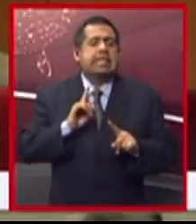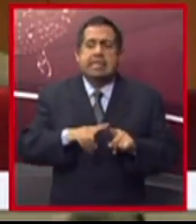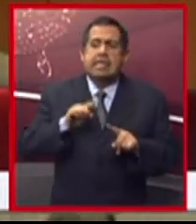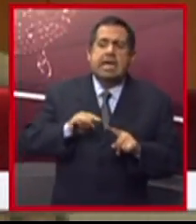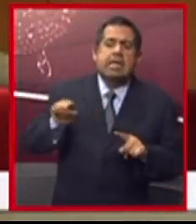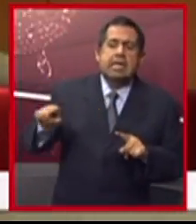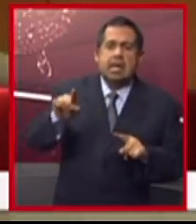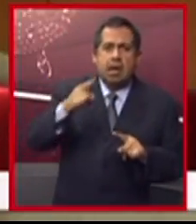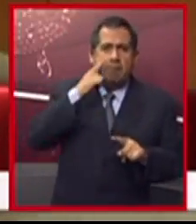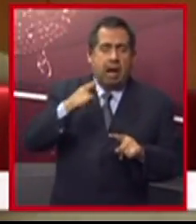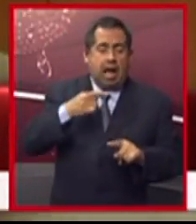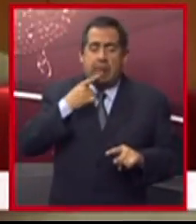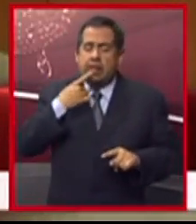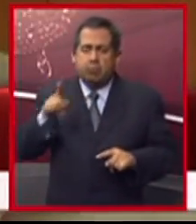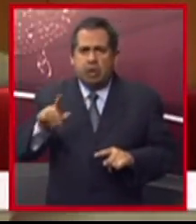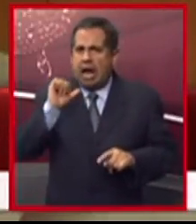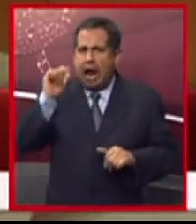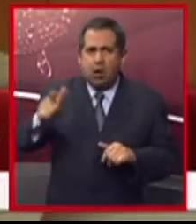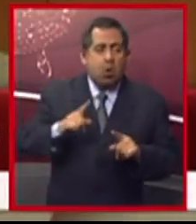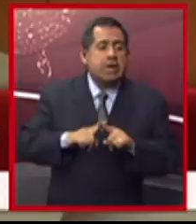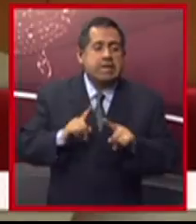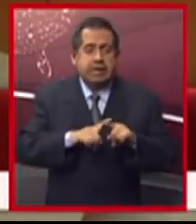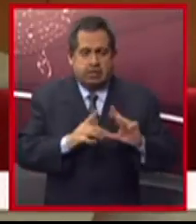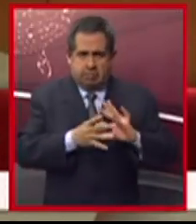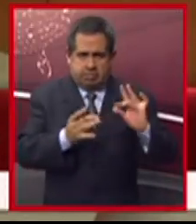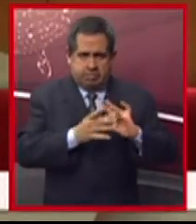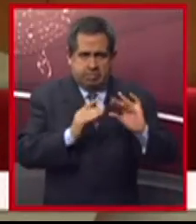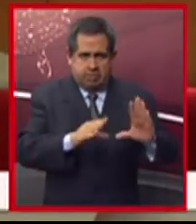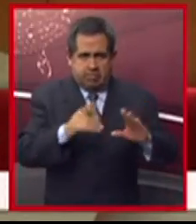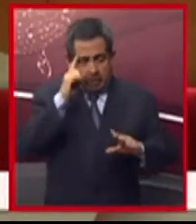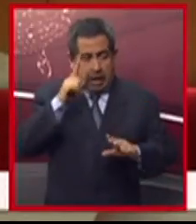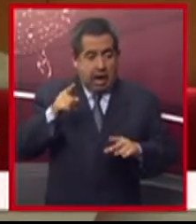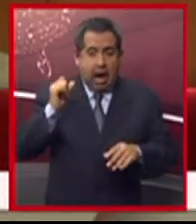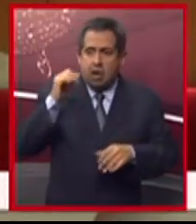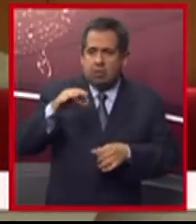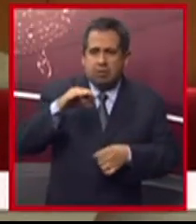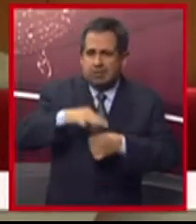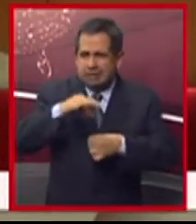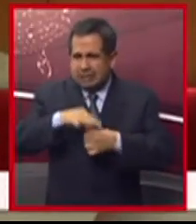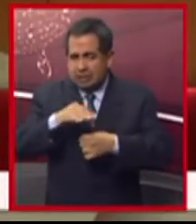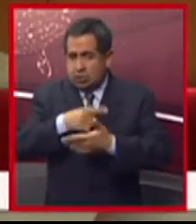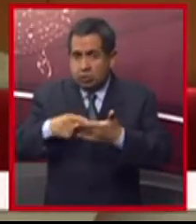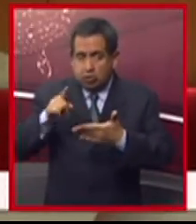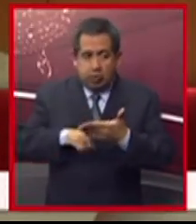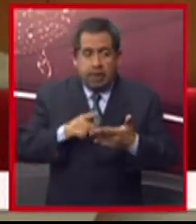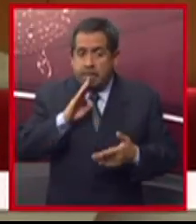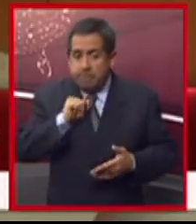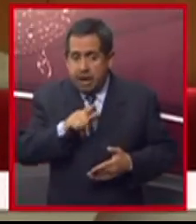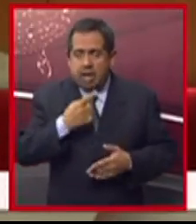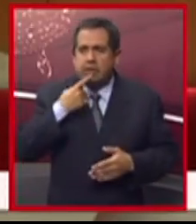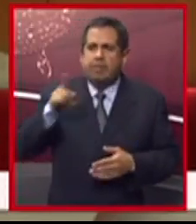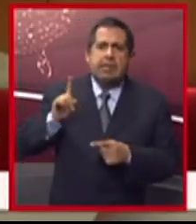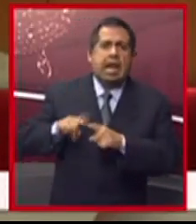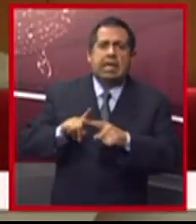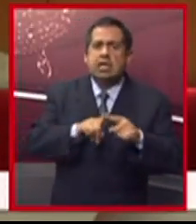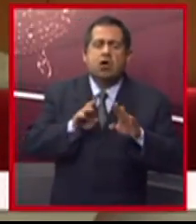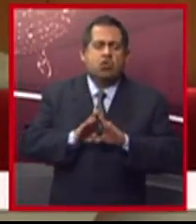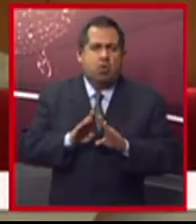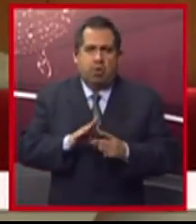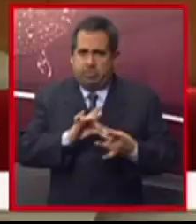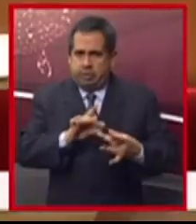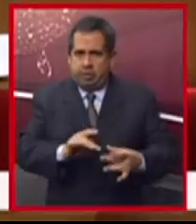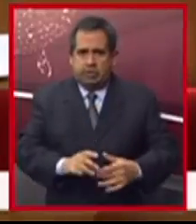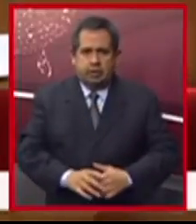encuentran habilitadas para resolver sus peticiones y normar su conducta en materia de procesos electorales.